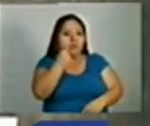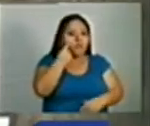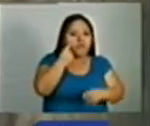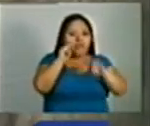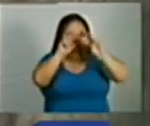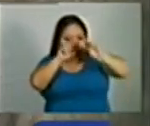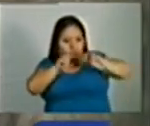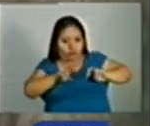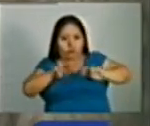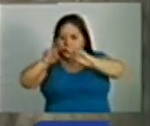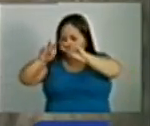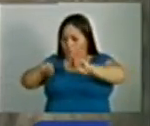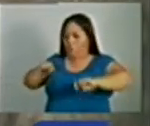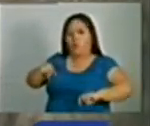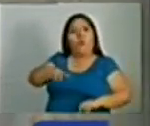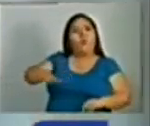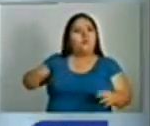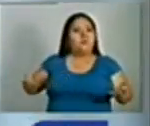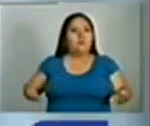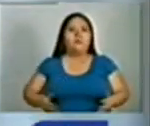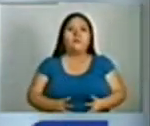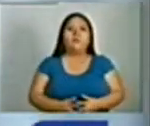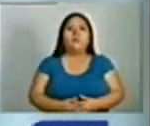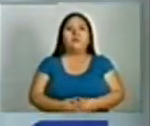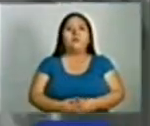la situación en estas zonas.